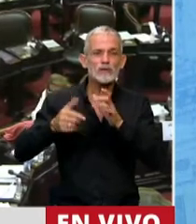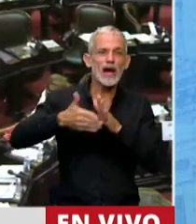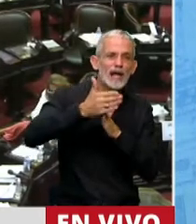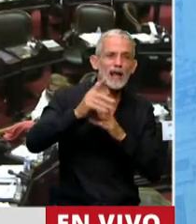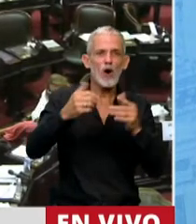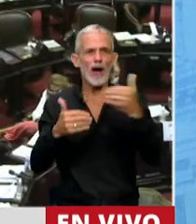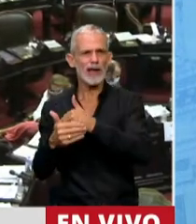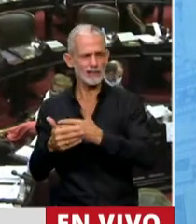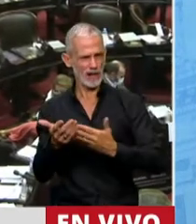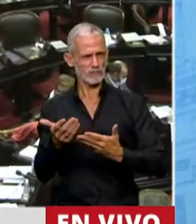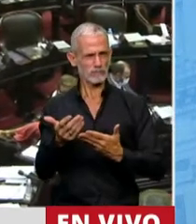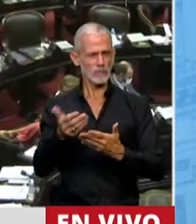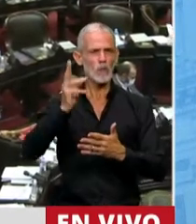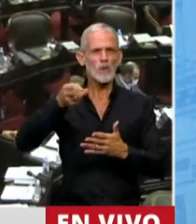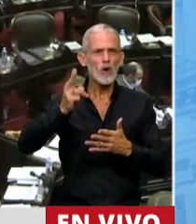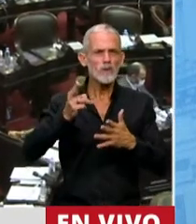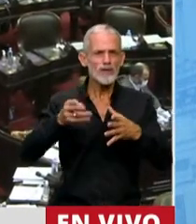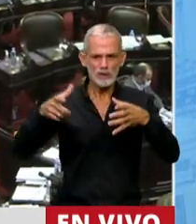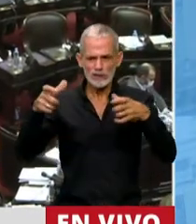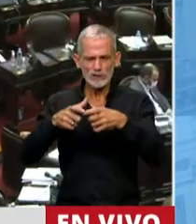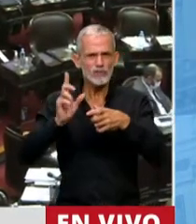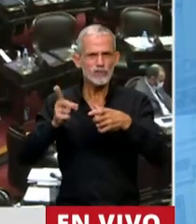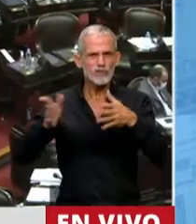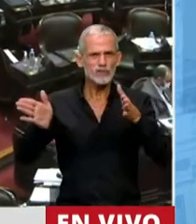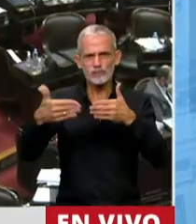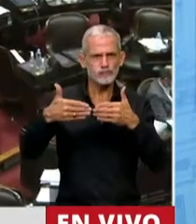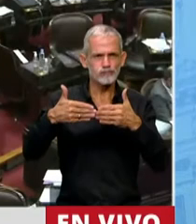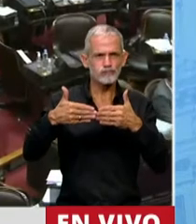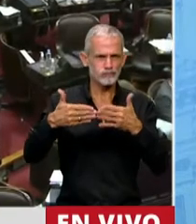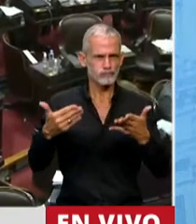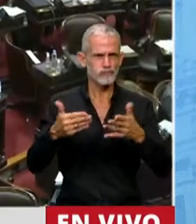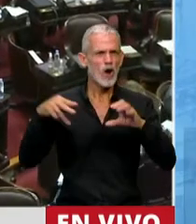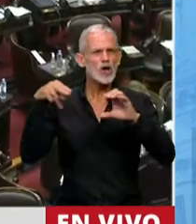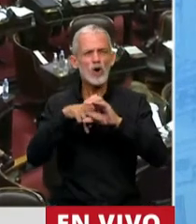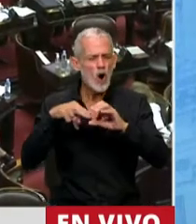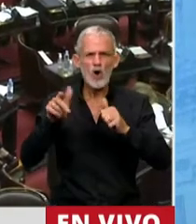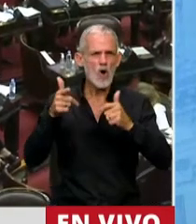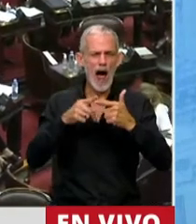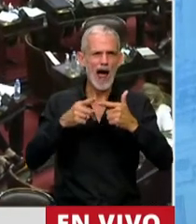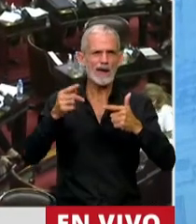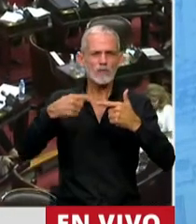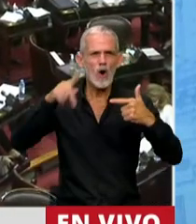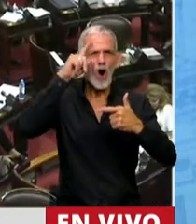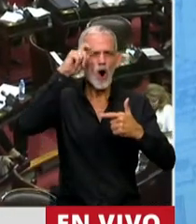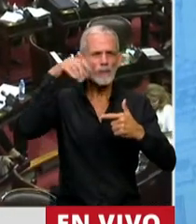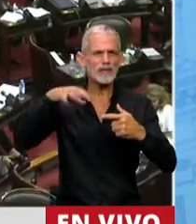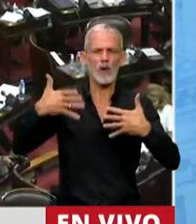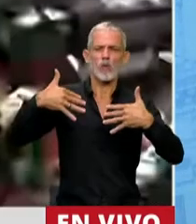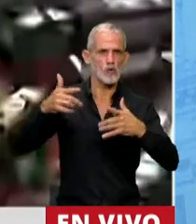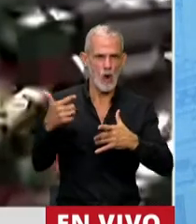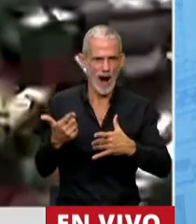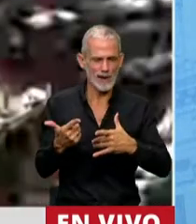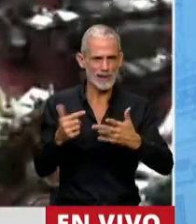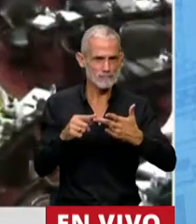puede salir ni ingresar de esta ciudad cualquiera tomógrafo no cuenta con un hospital de alta complejidad